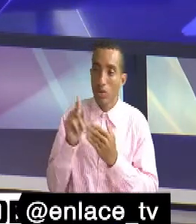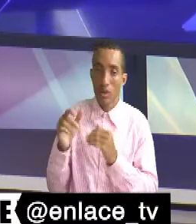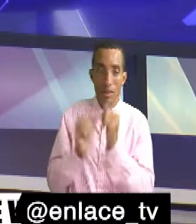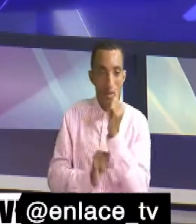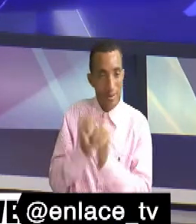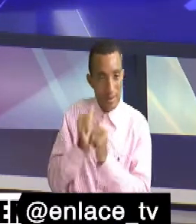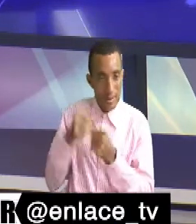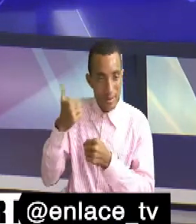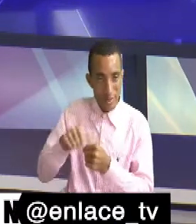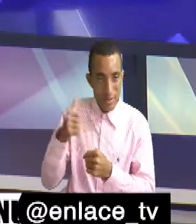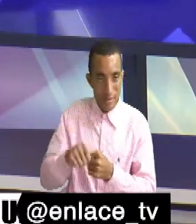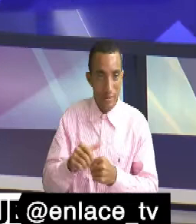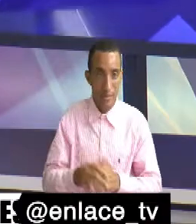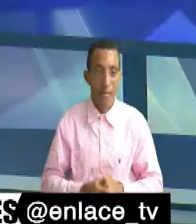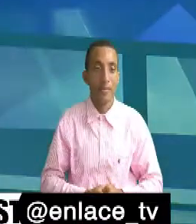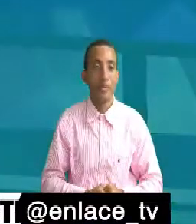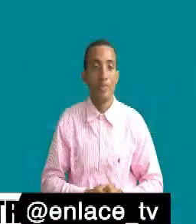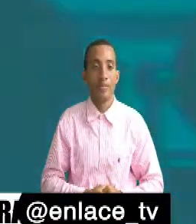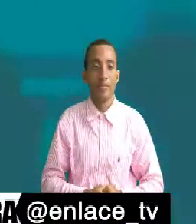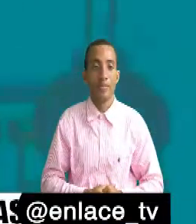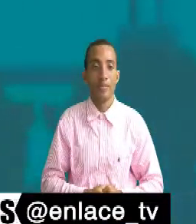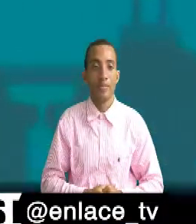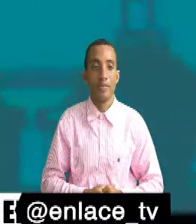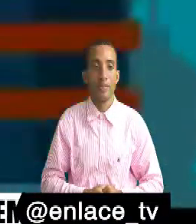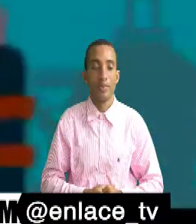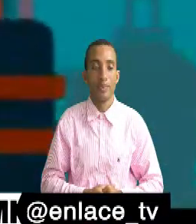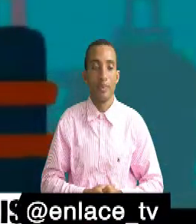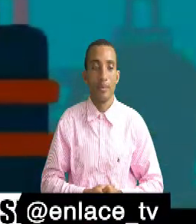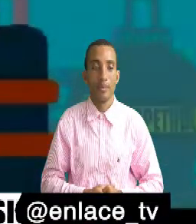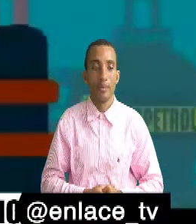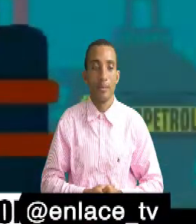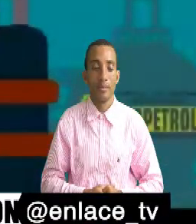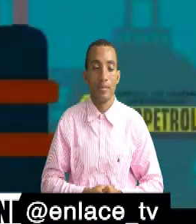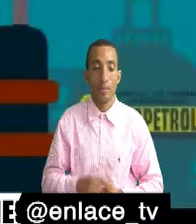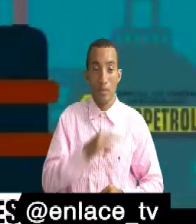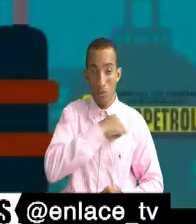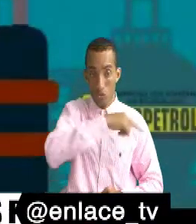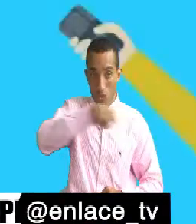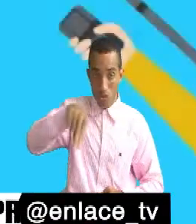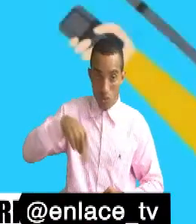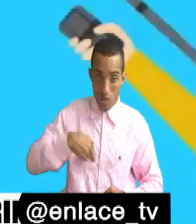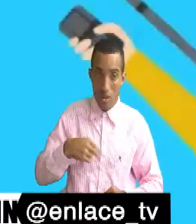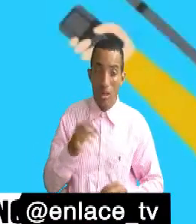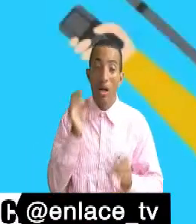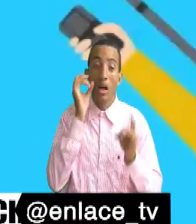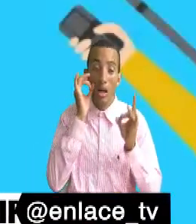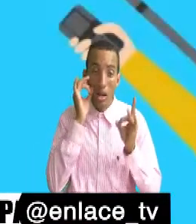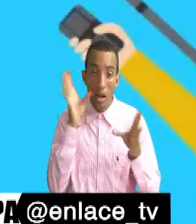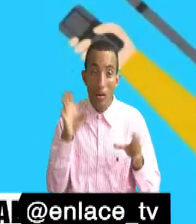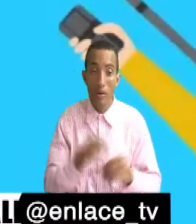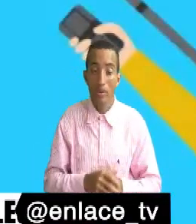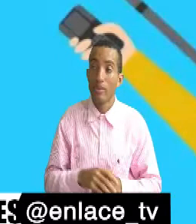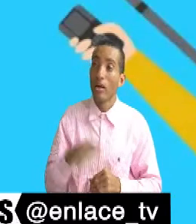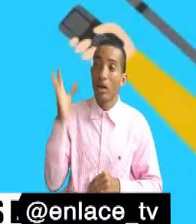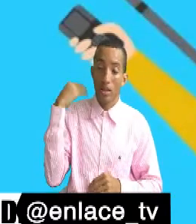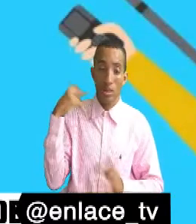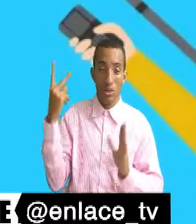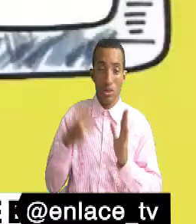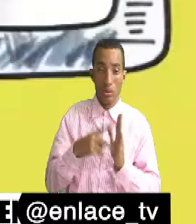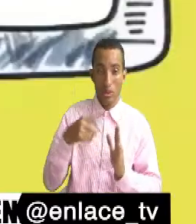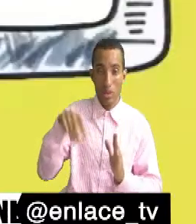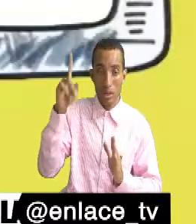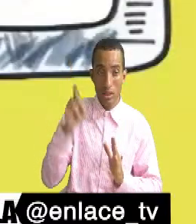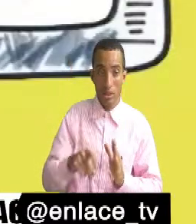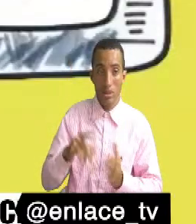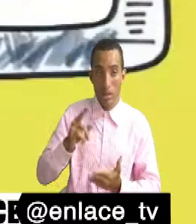Barranca Bermeja. La refinería Barranca Bermeja, nuestra refinería, está en grave riesgo. A comienzo del 2016, su gerente afirmaba ante